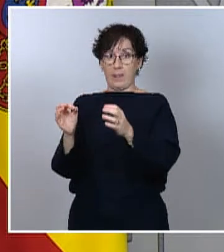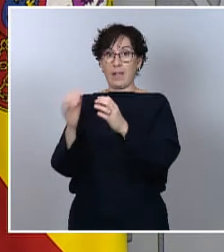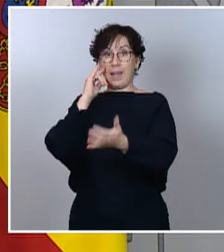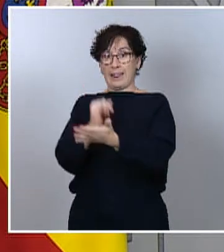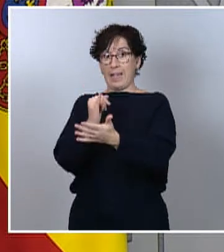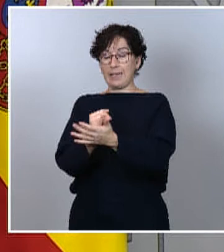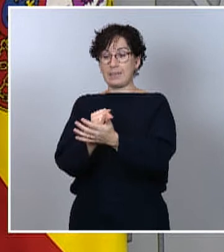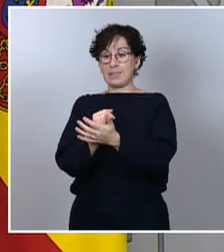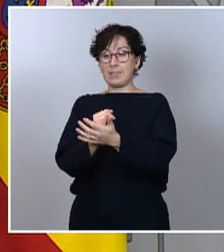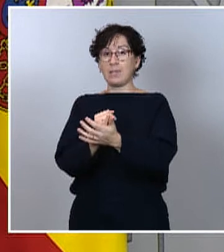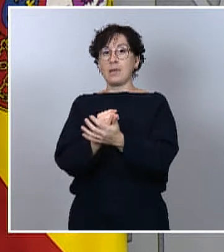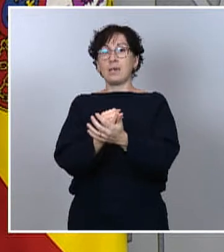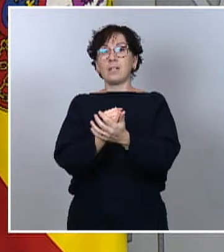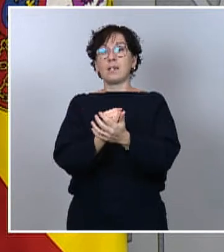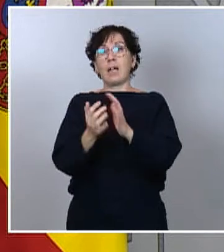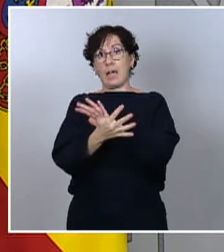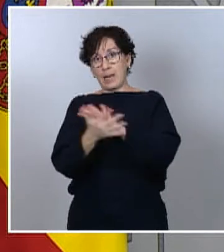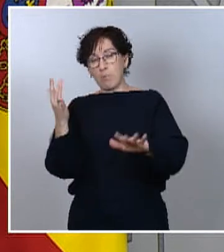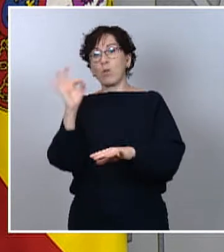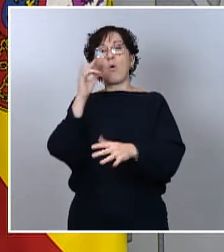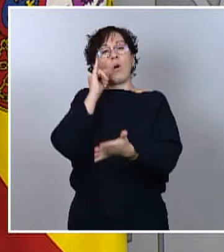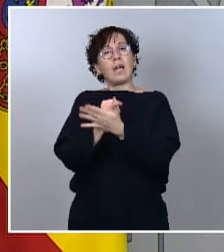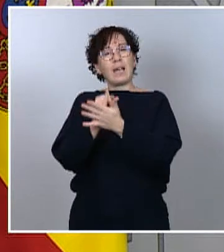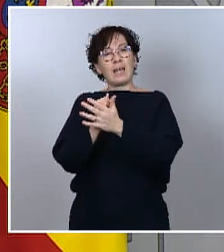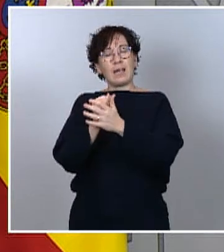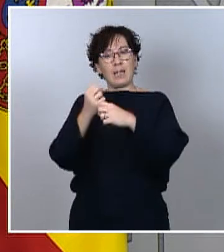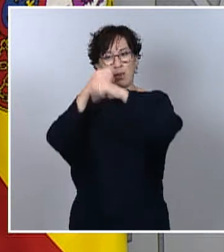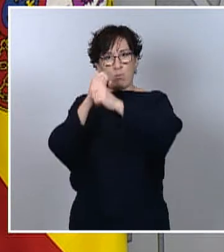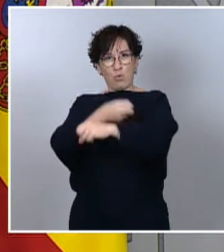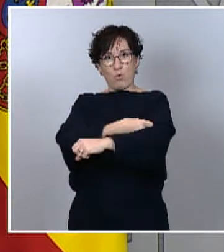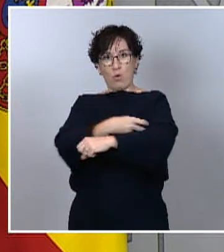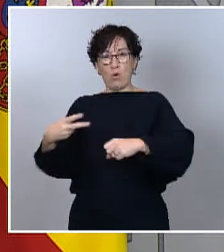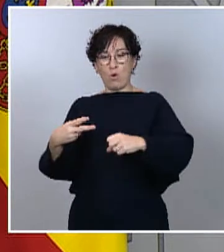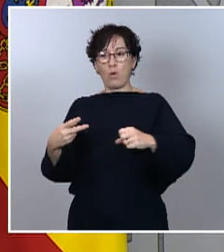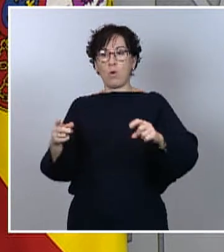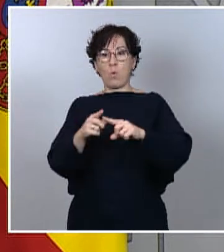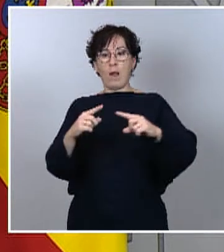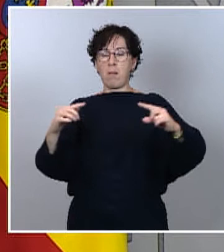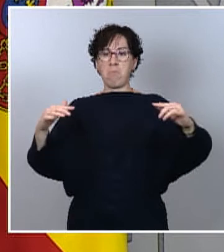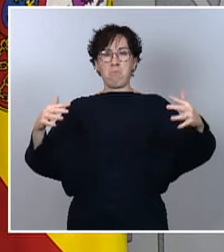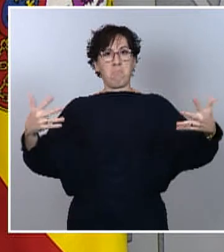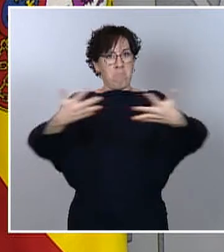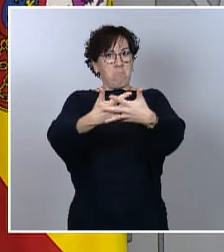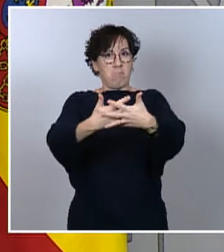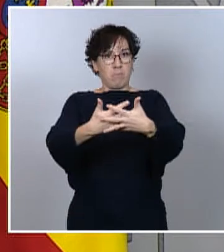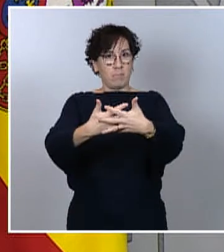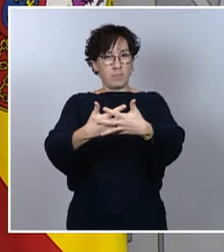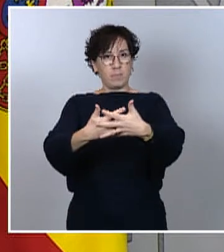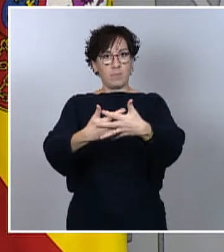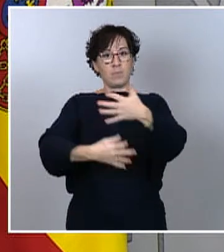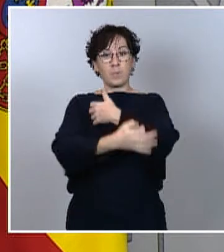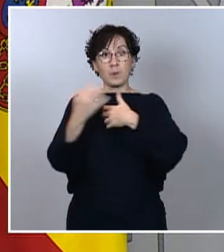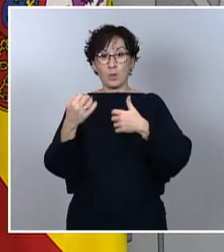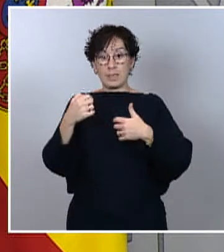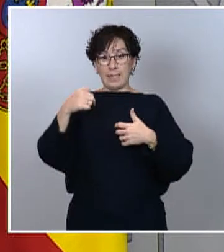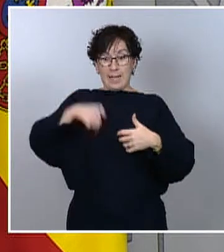obtenidos con un inmunoensayo de laboratorio de alto rendimiento y, por tanto, creemos que esta primera comunicación, aun siendo preliminar, puede